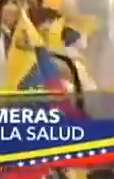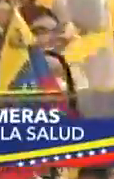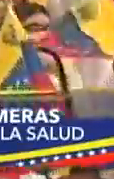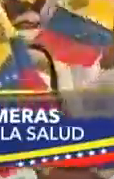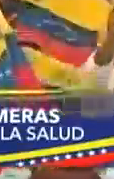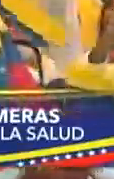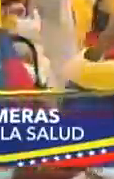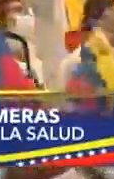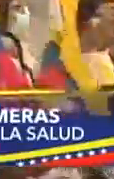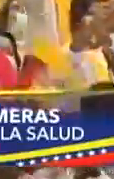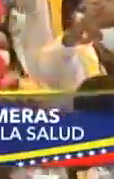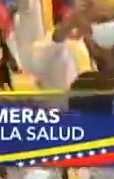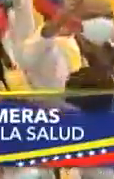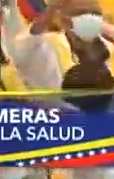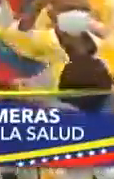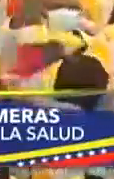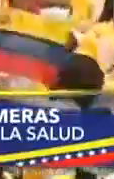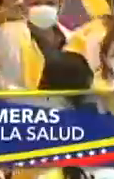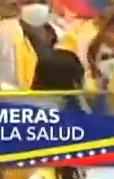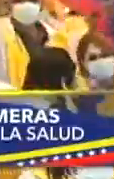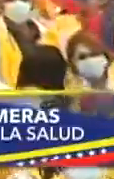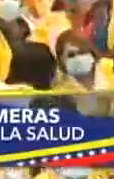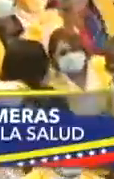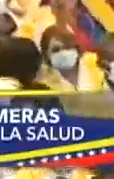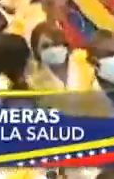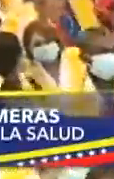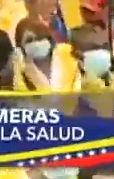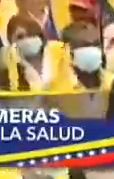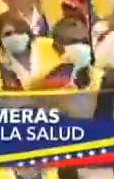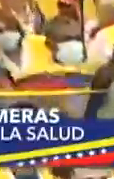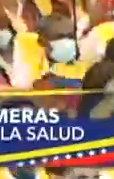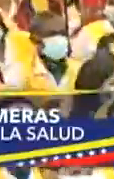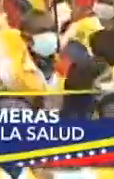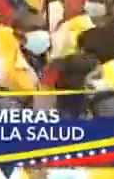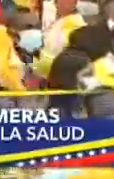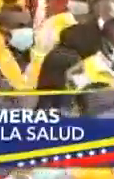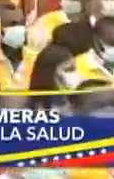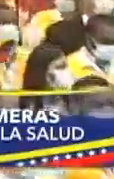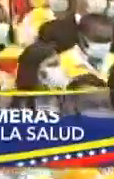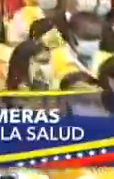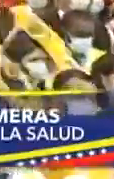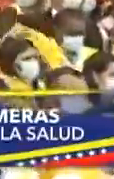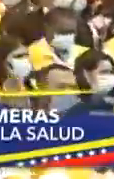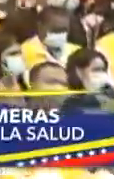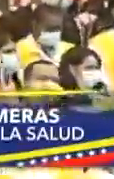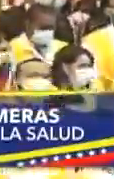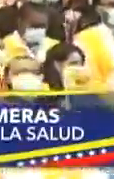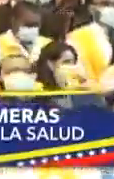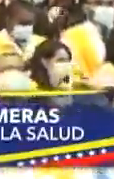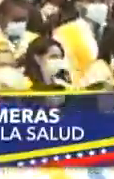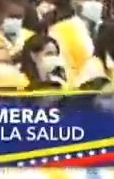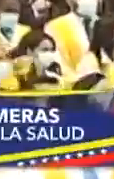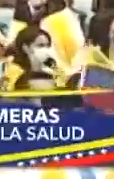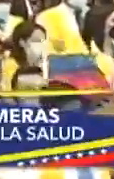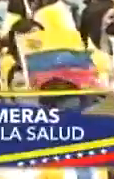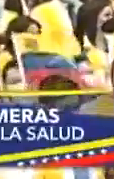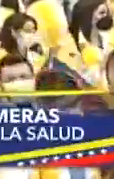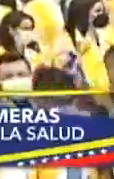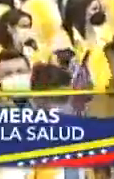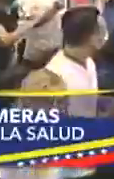virus. Igualmente se mantiene alerta sobre los recientes casos de la COVID-19 y las secuelas de esta